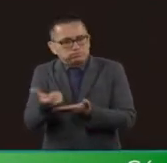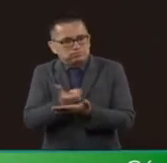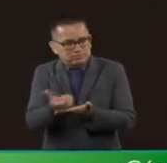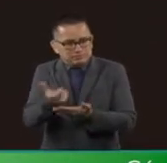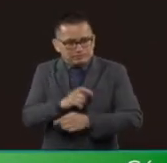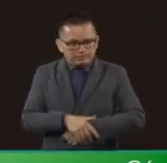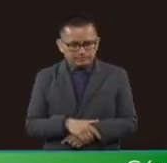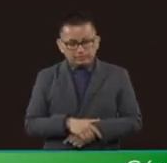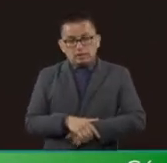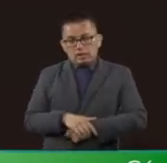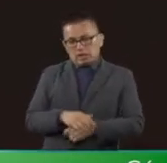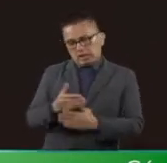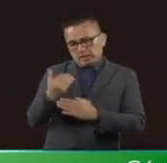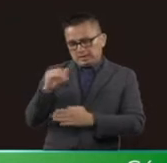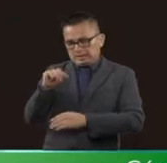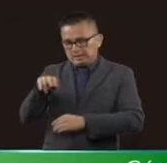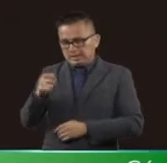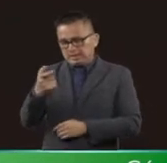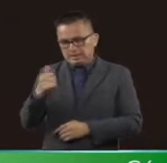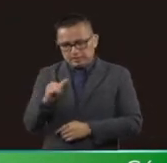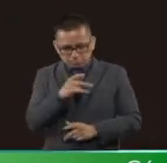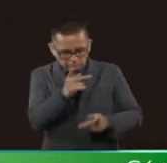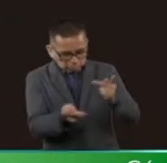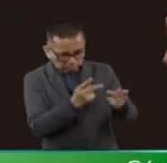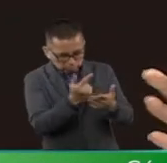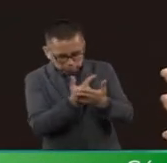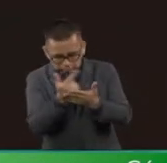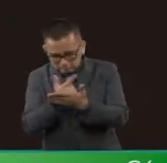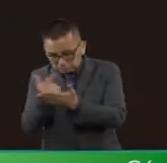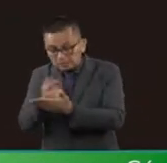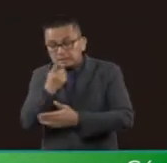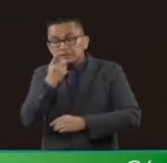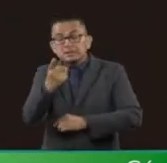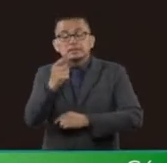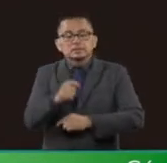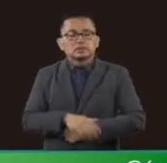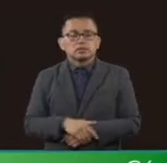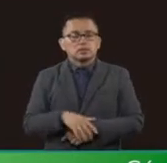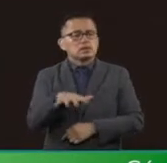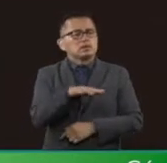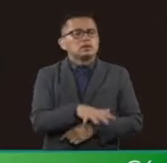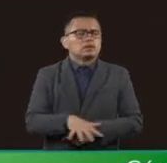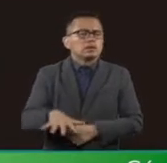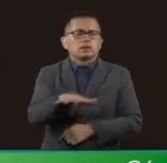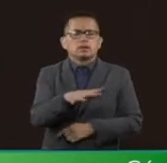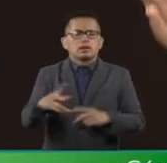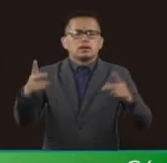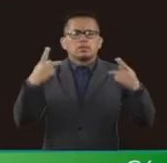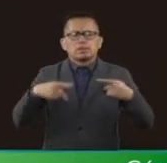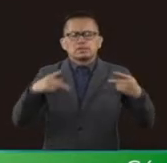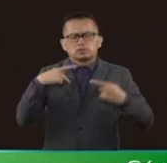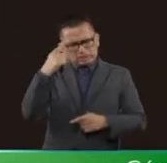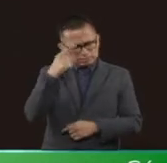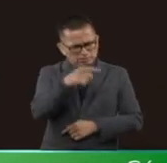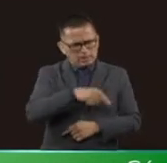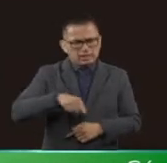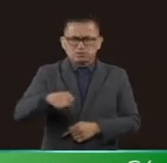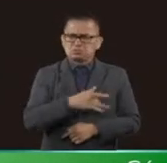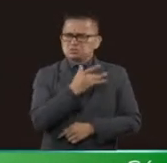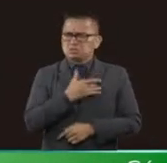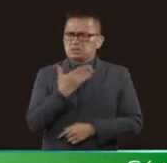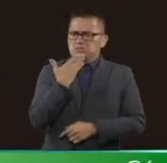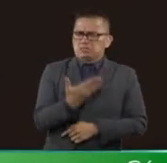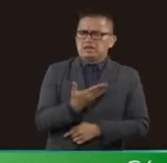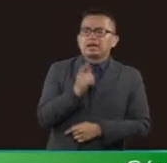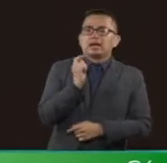bienestar autorreportado del INEGI nos dicen que las personas lo que más les da bienestar son dos cosas: